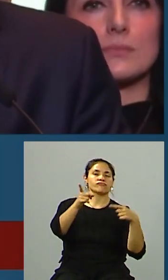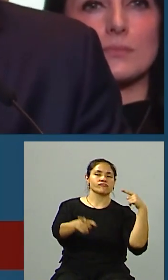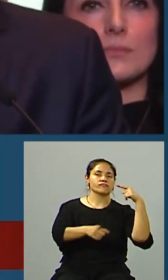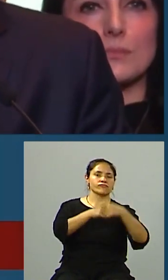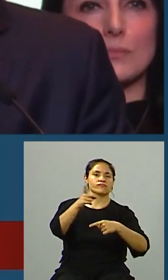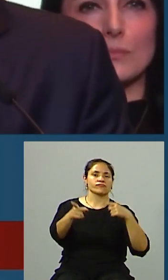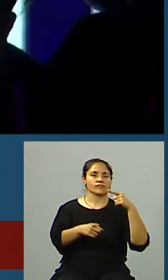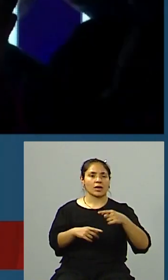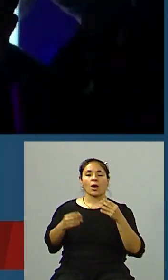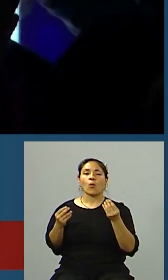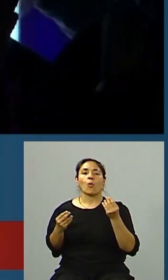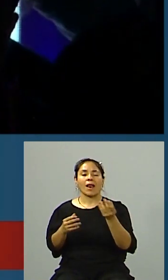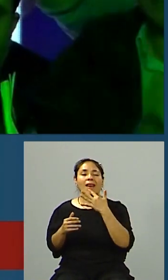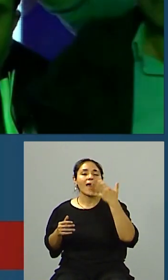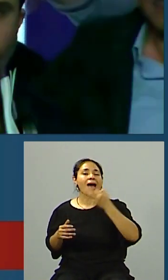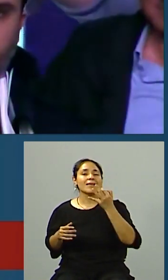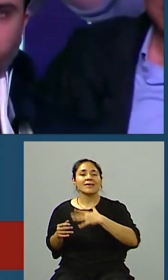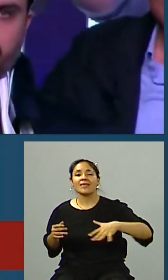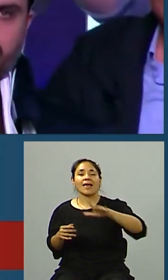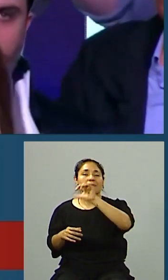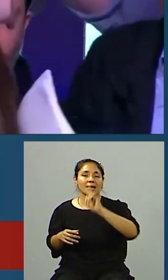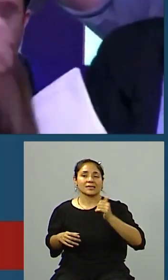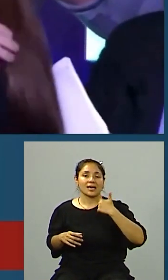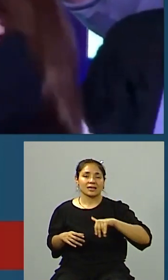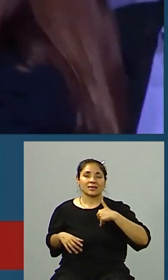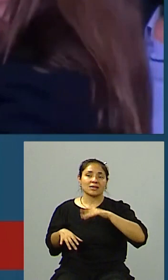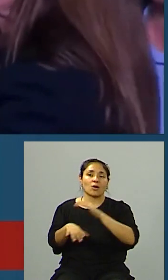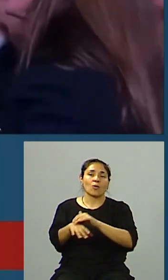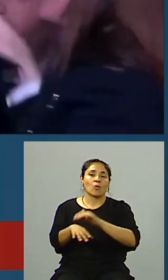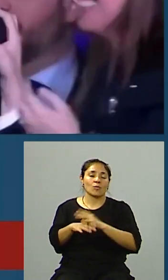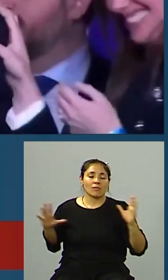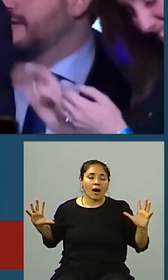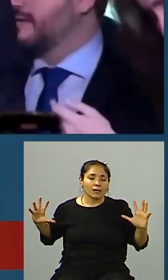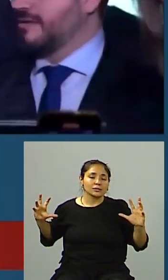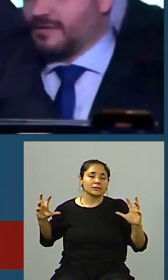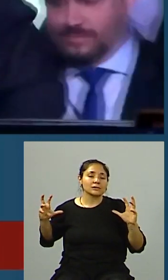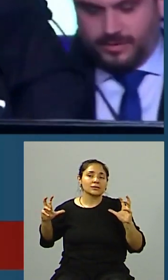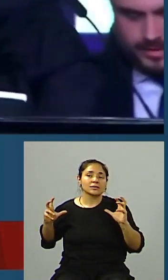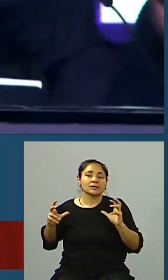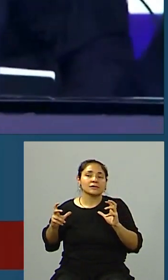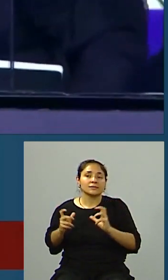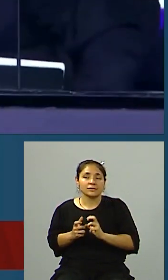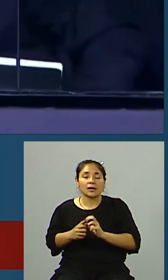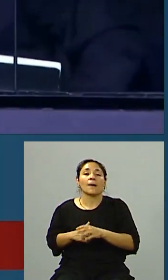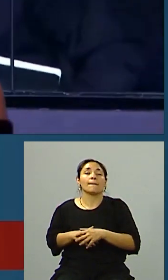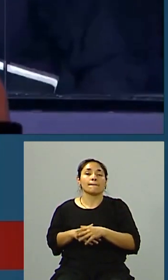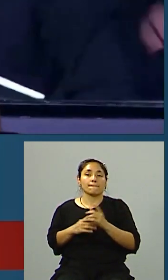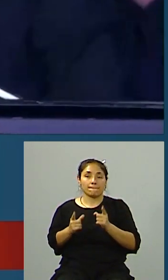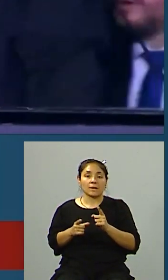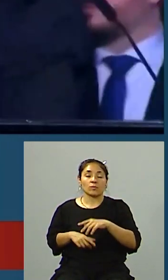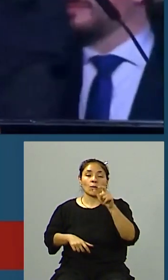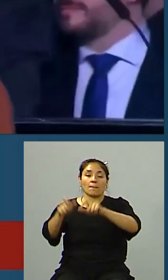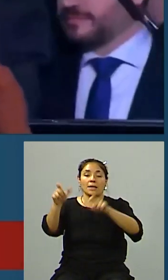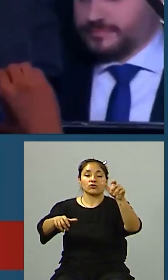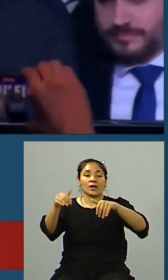de la coyuntura, de la realidad, que es la que produjo esta escena de un electorado mayoritariamente demandando